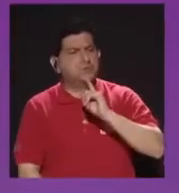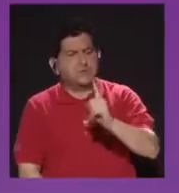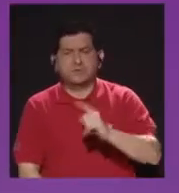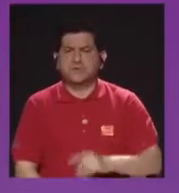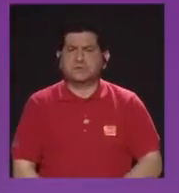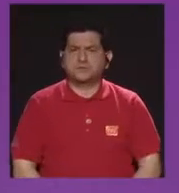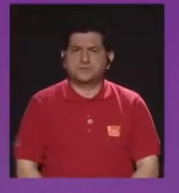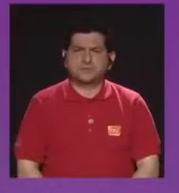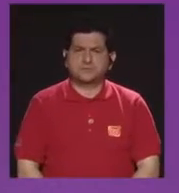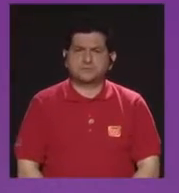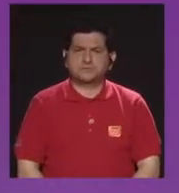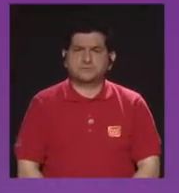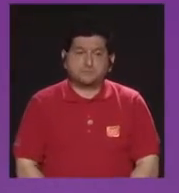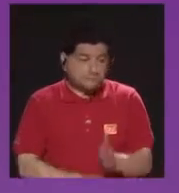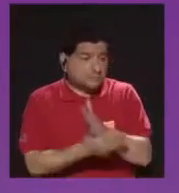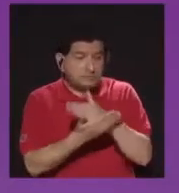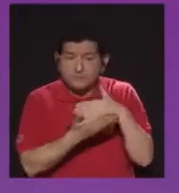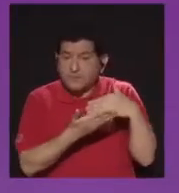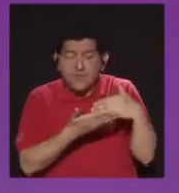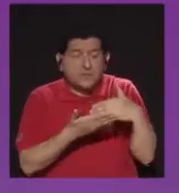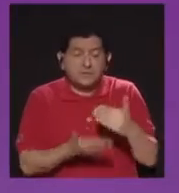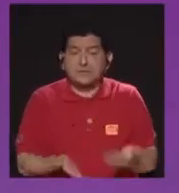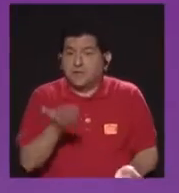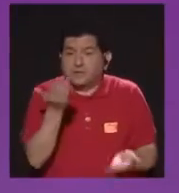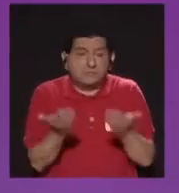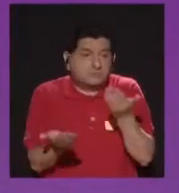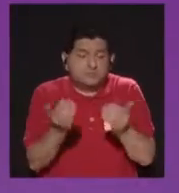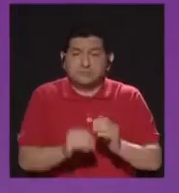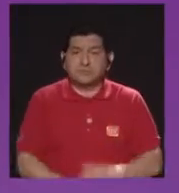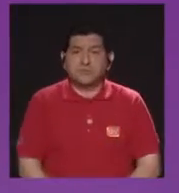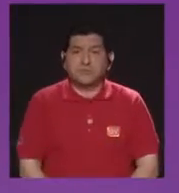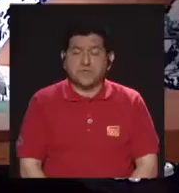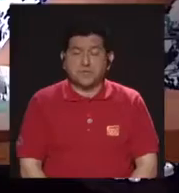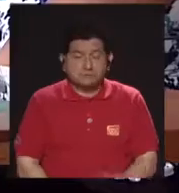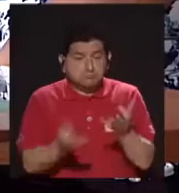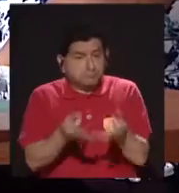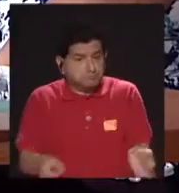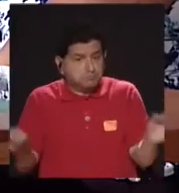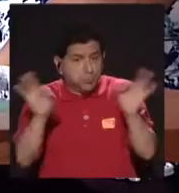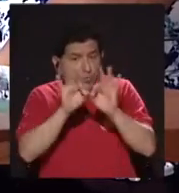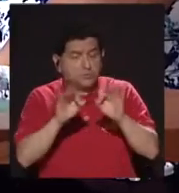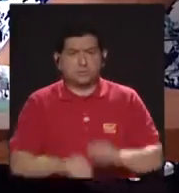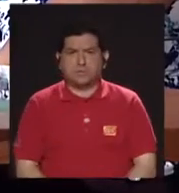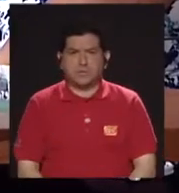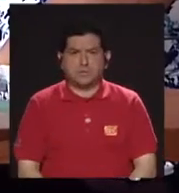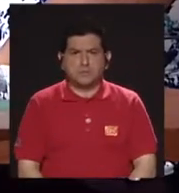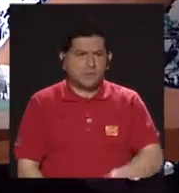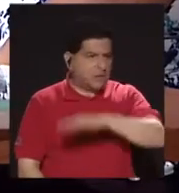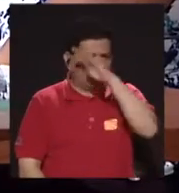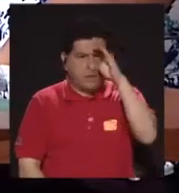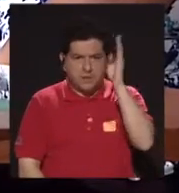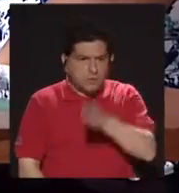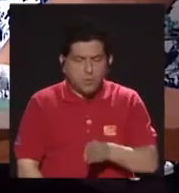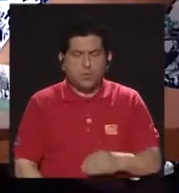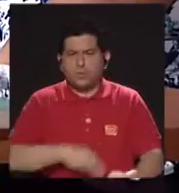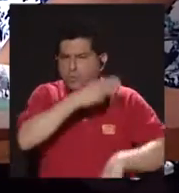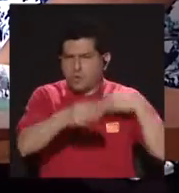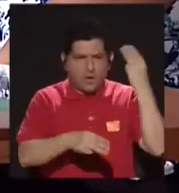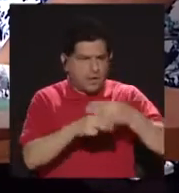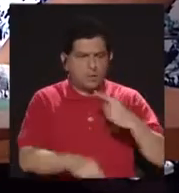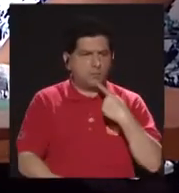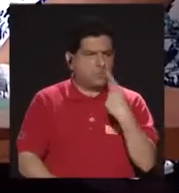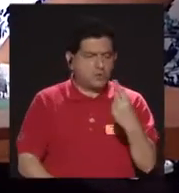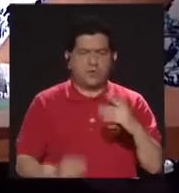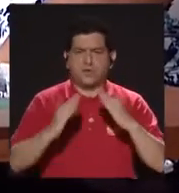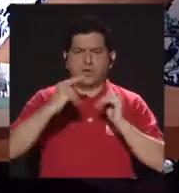es algo muy muy grande como digo no ha visto en el mundo antes un pronunciamiento de ninguna iglesia